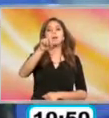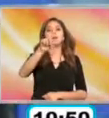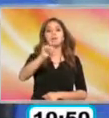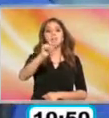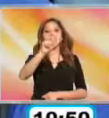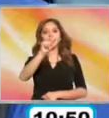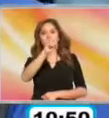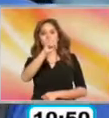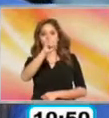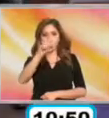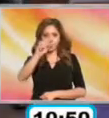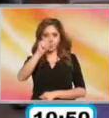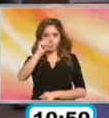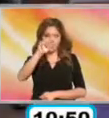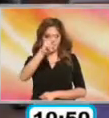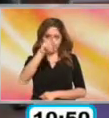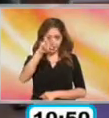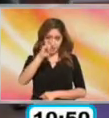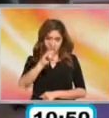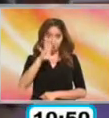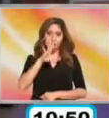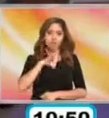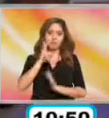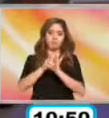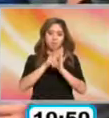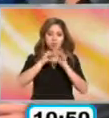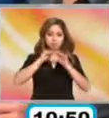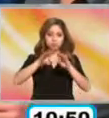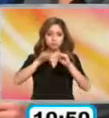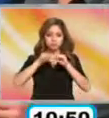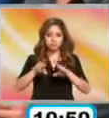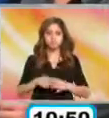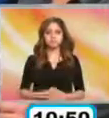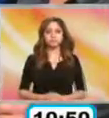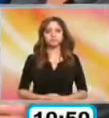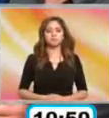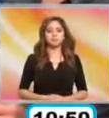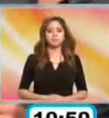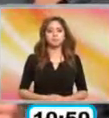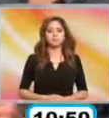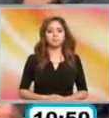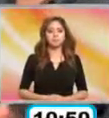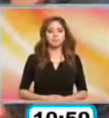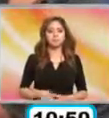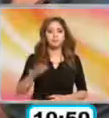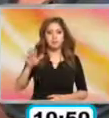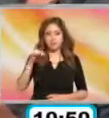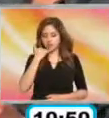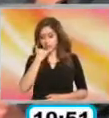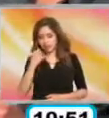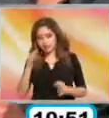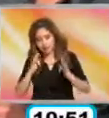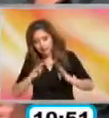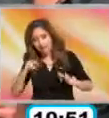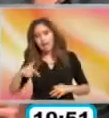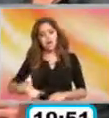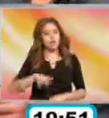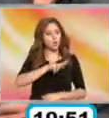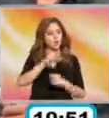ahí los videos. Muy bien. Ahí sale actuando acá mi compadre y todo. Aquí tienes que comportarte normal. No, seriecito, sea así.